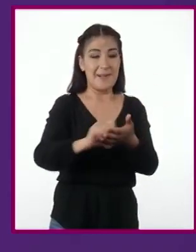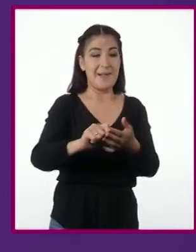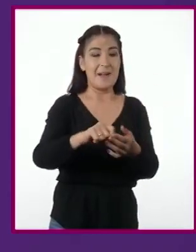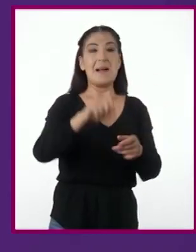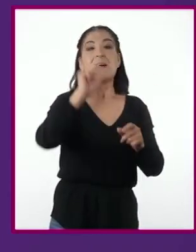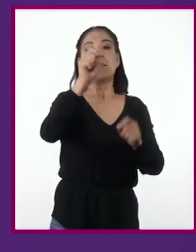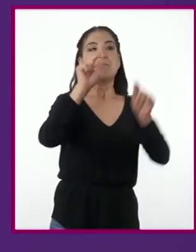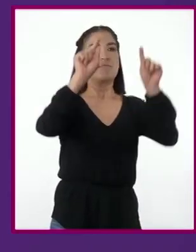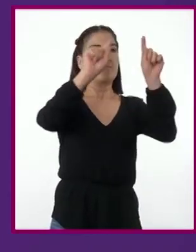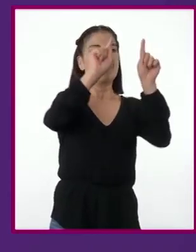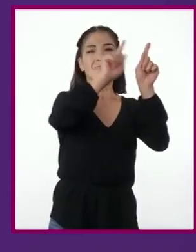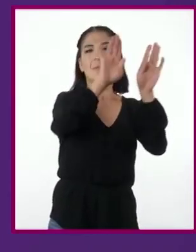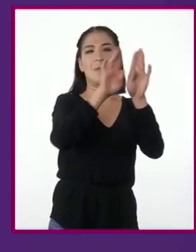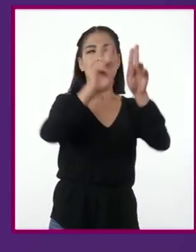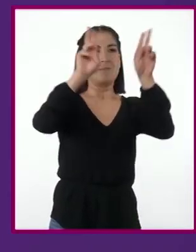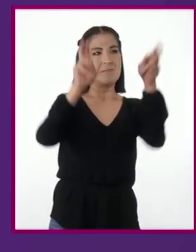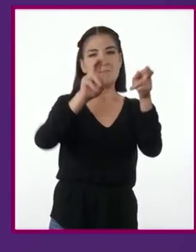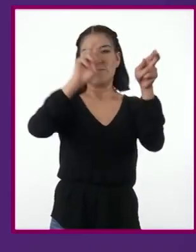entre comillas.